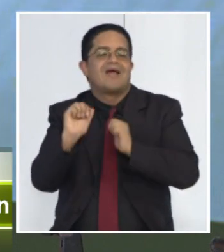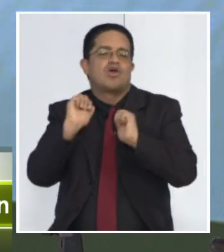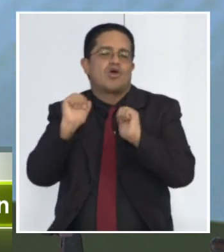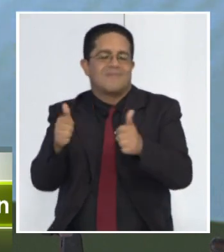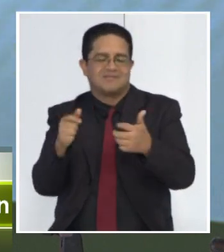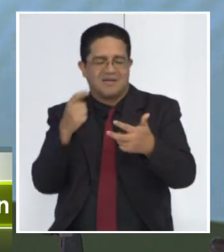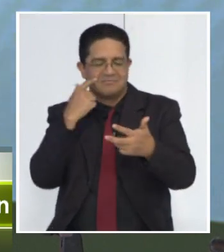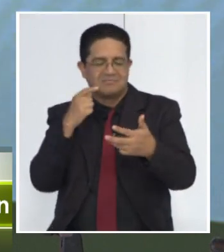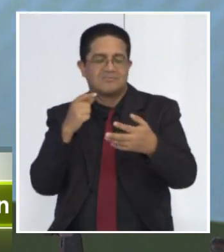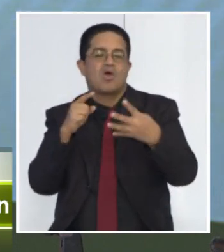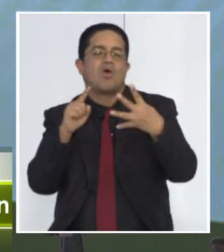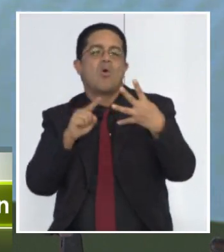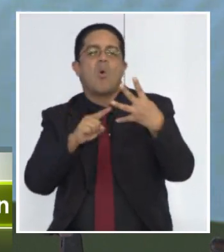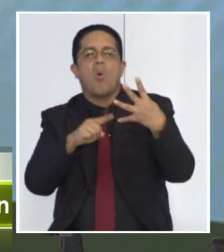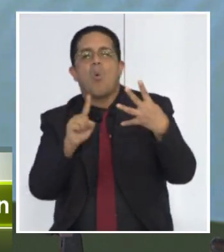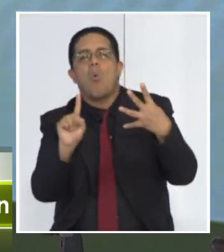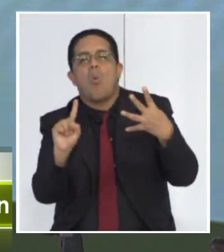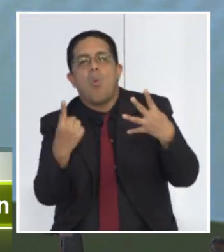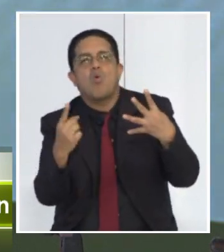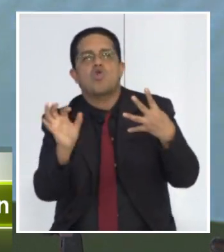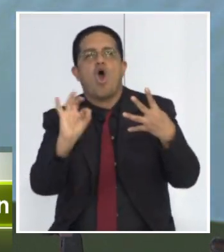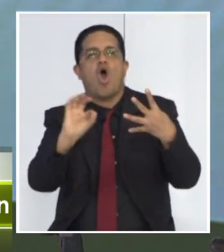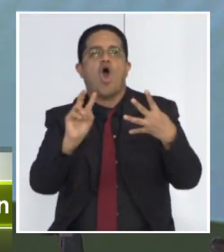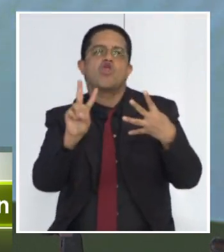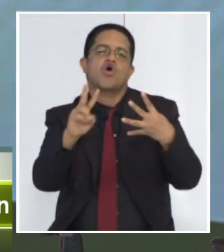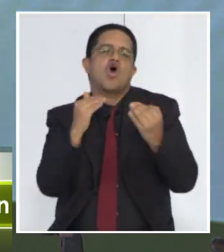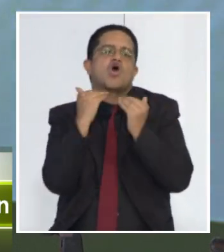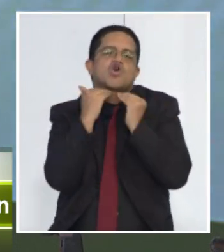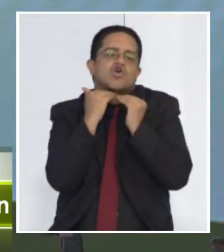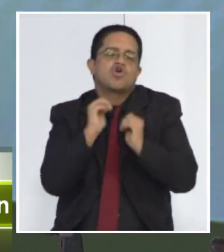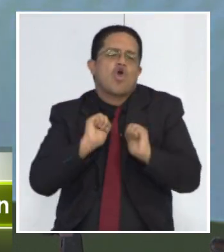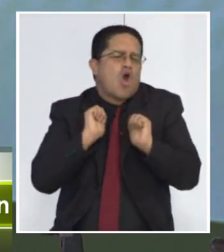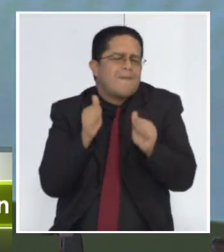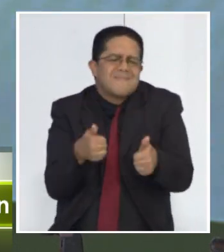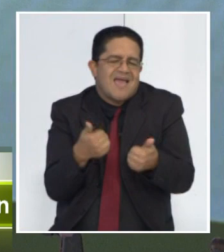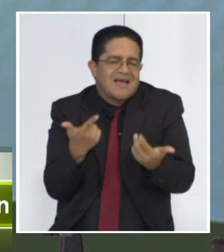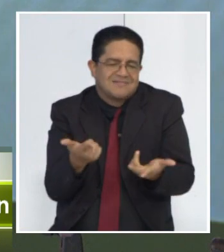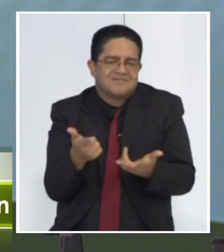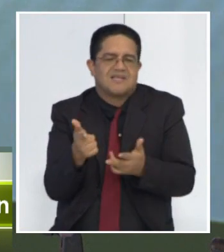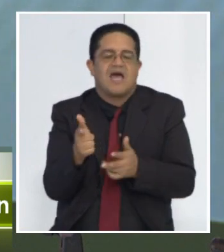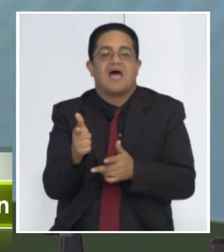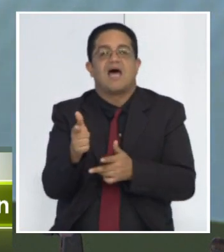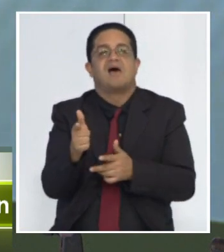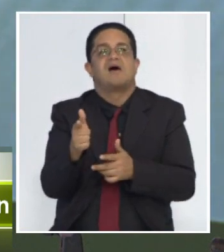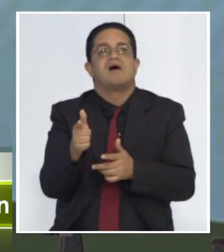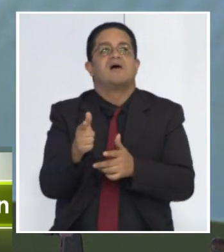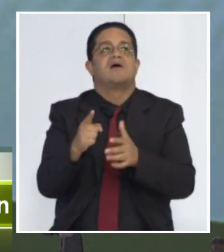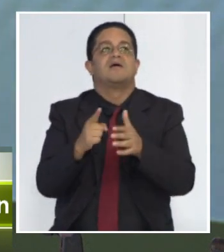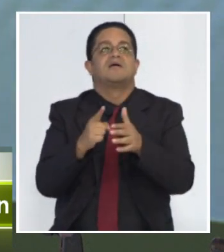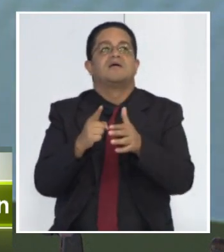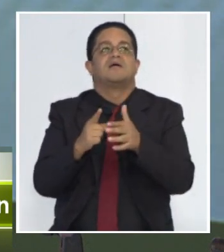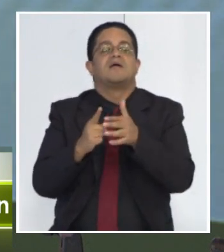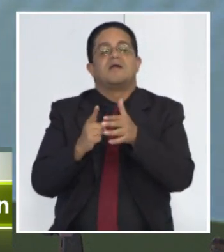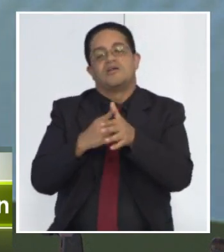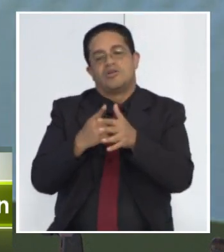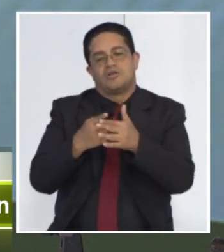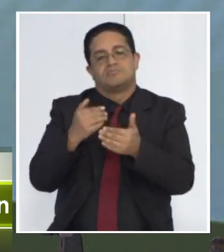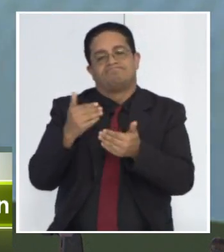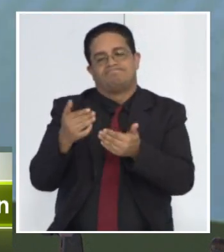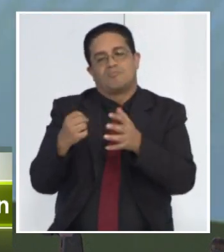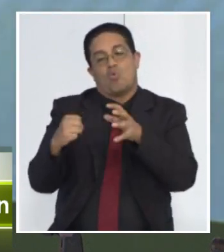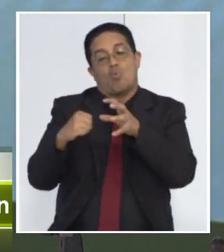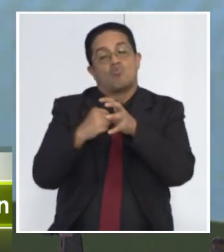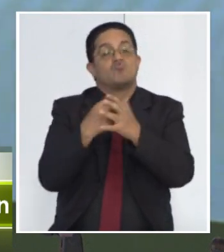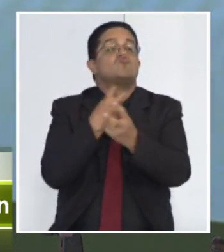o grado 2 de la artrosis, que apenas comienzan a formarse esclerosis subcondral, que es una imagen que se forma sobre el hueso,